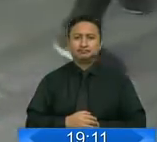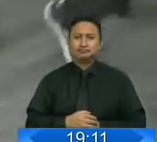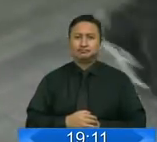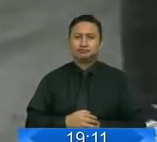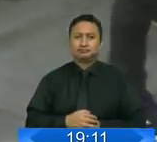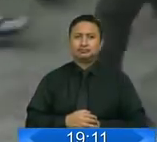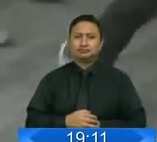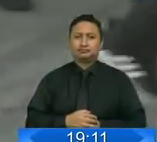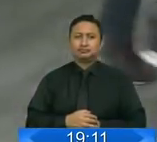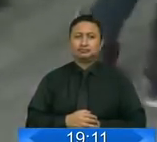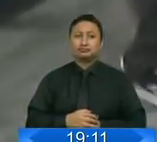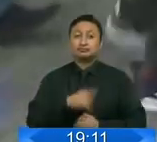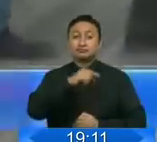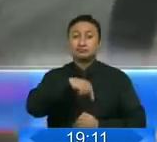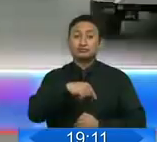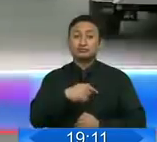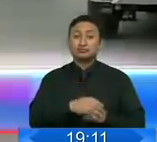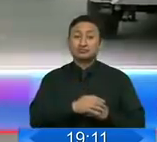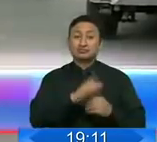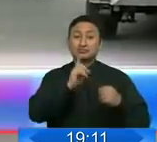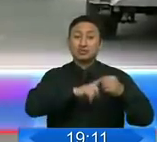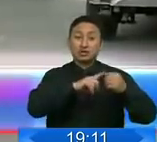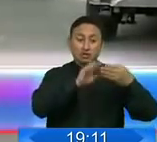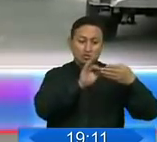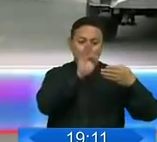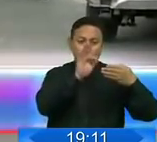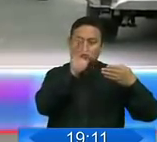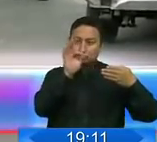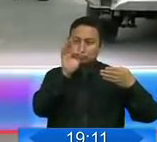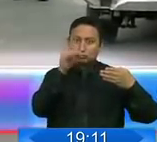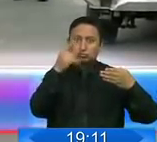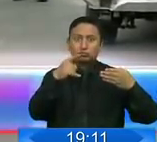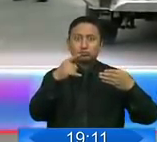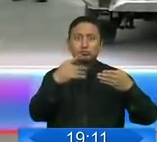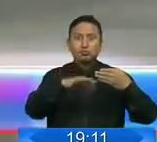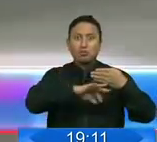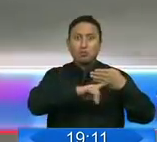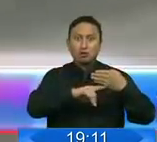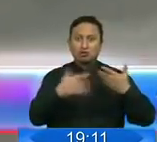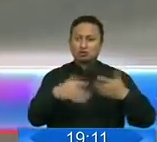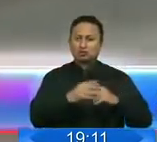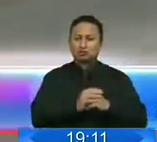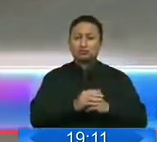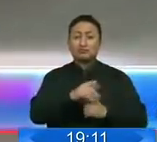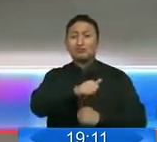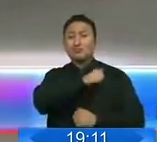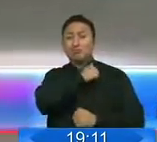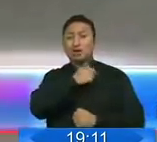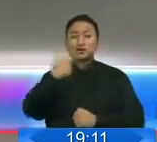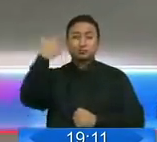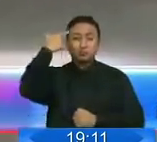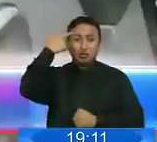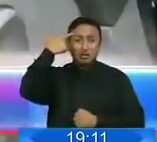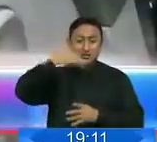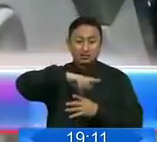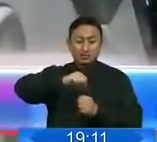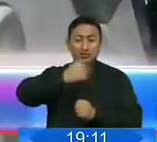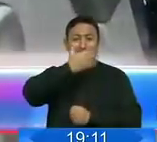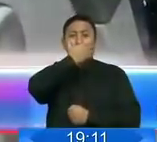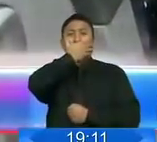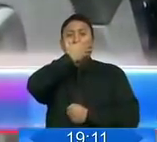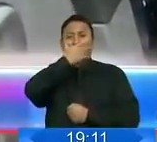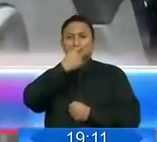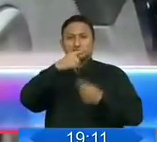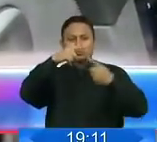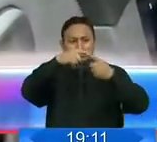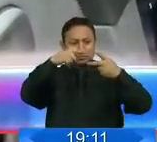Los índices de delincuencia en Quito se han incrementado en las últimas semanas. Robos, asaltos, secuestros exprés y agresiones son algunos de los